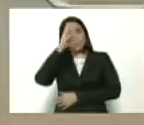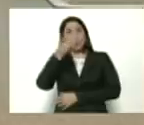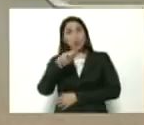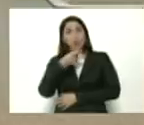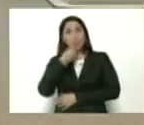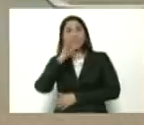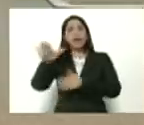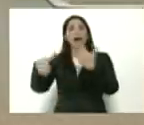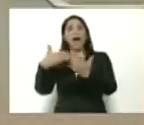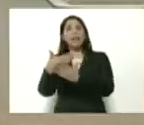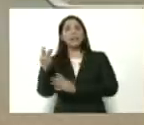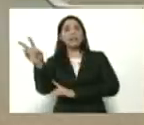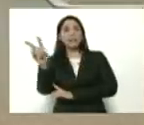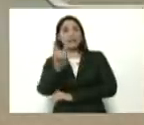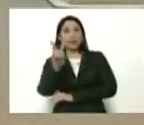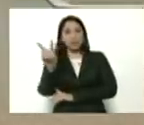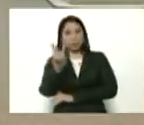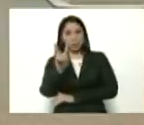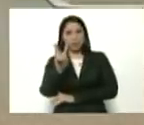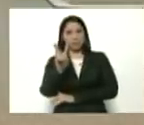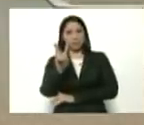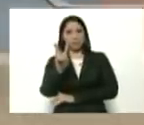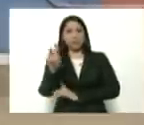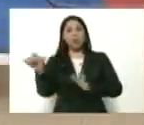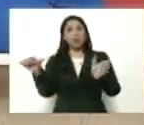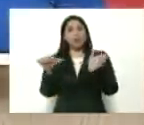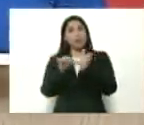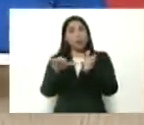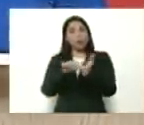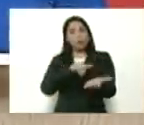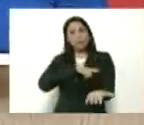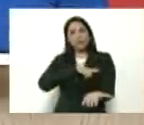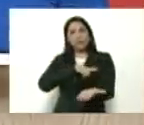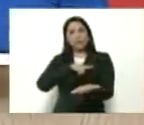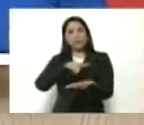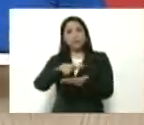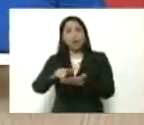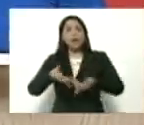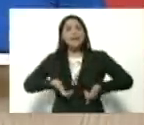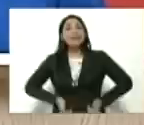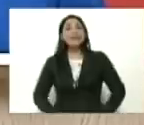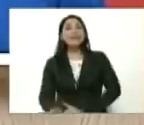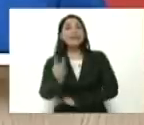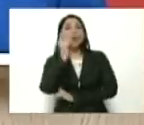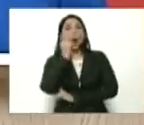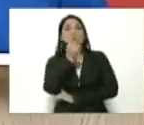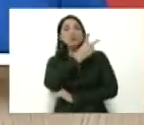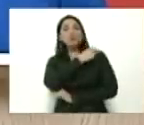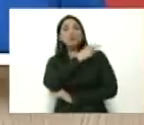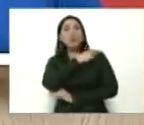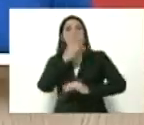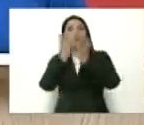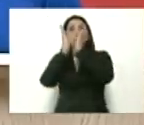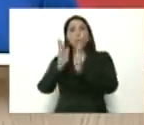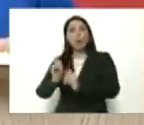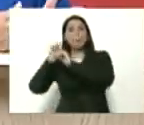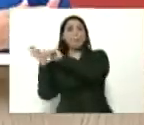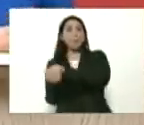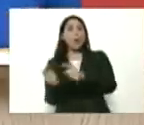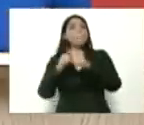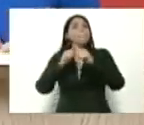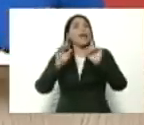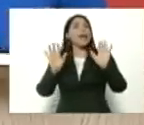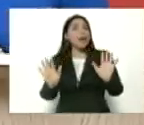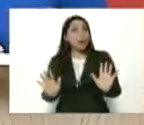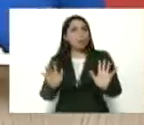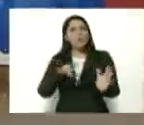a Venezuela, a Caracas, donde viajó el hijo del dueño de la academia. Pero resulta que